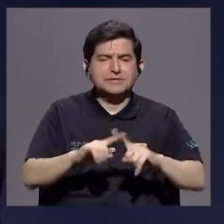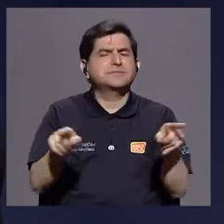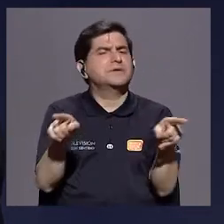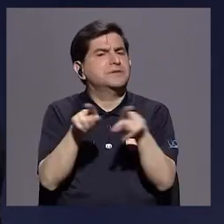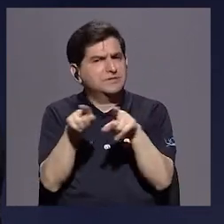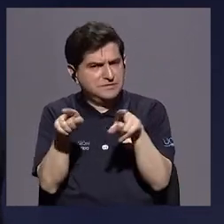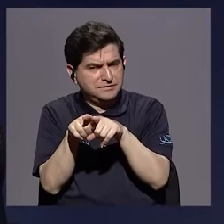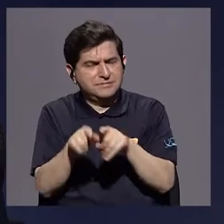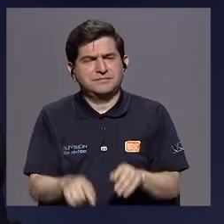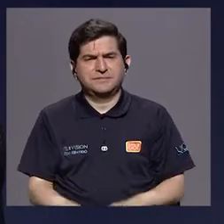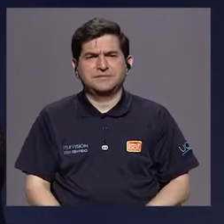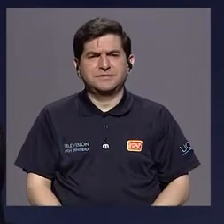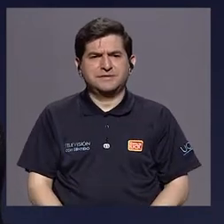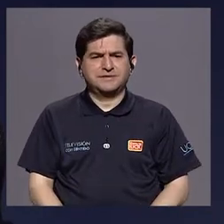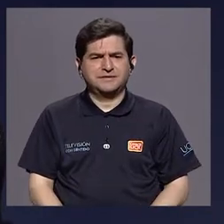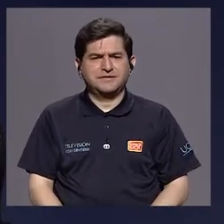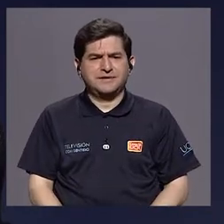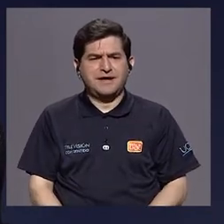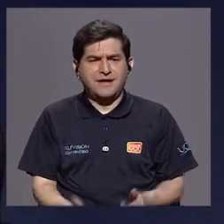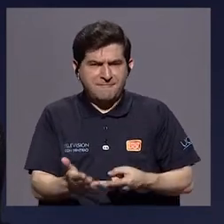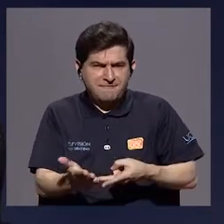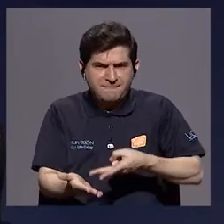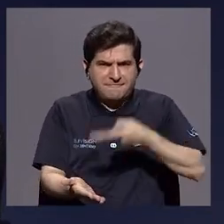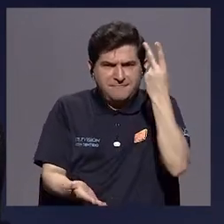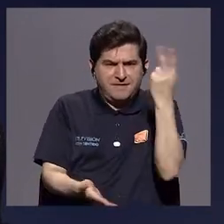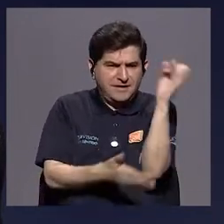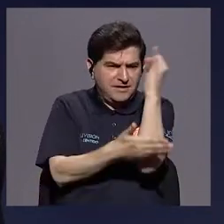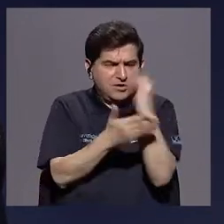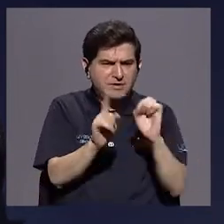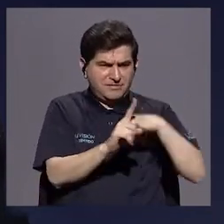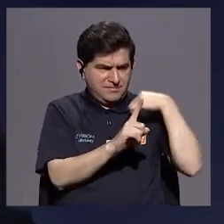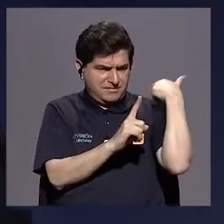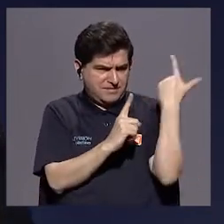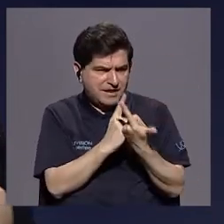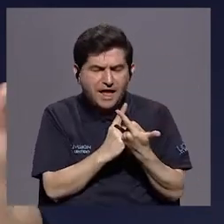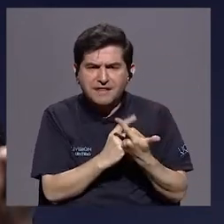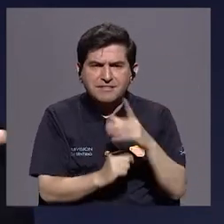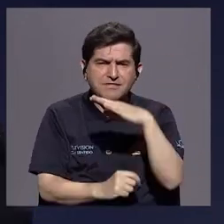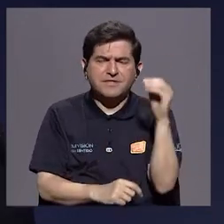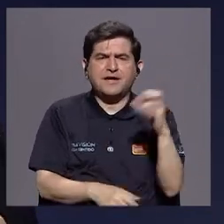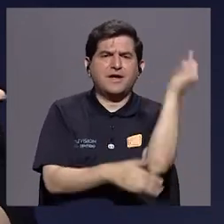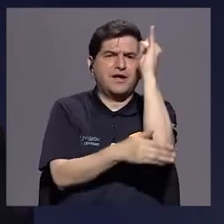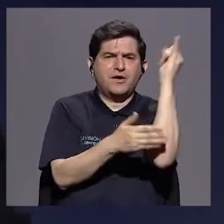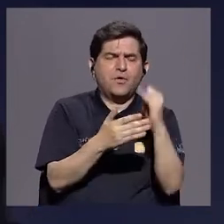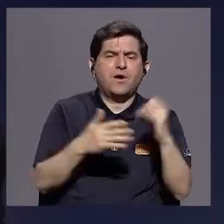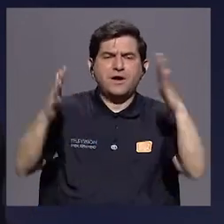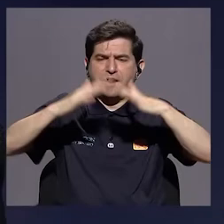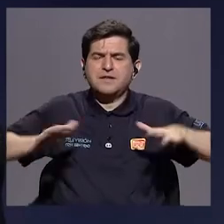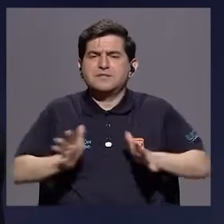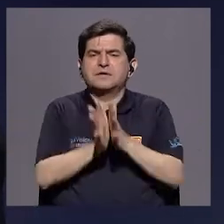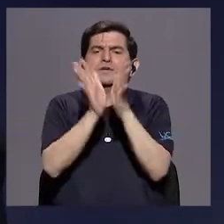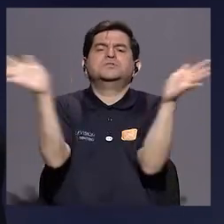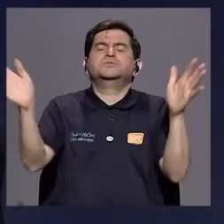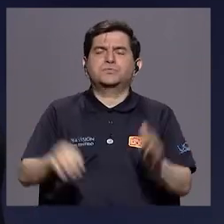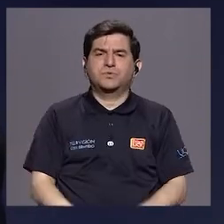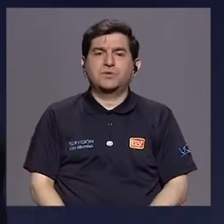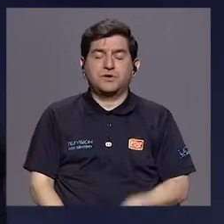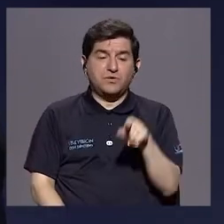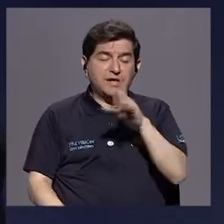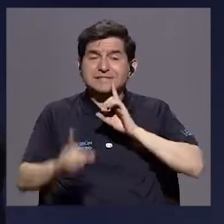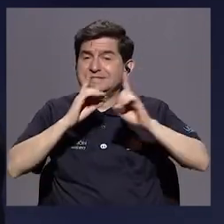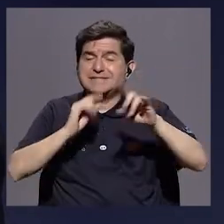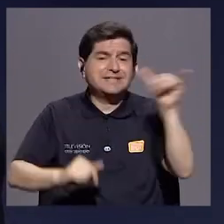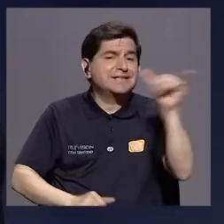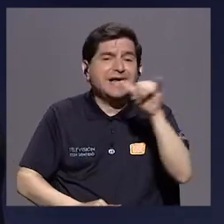este caso lo rico del arte social por ejemplo de arte en espacio público es que tiene que ser un